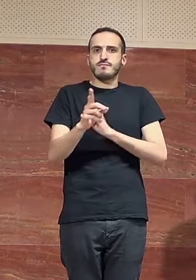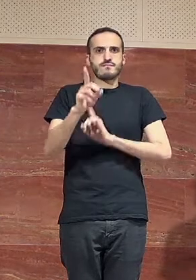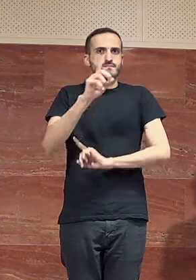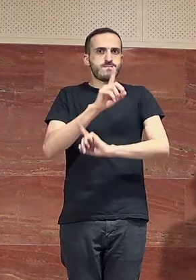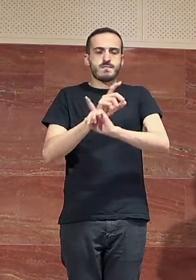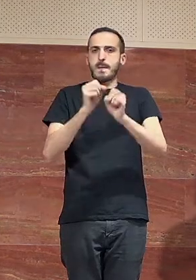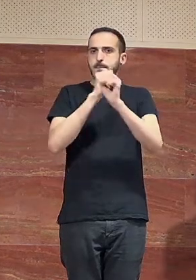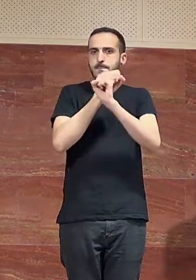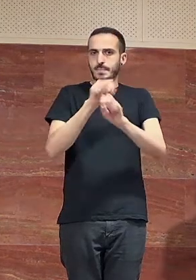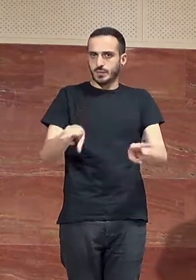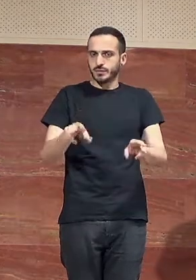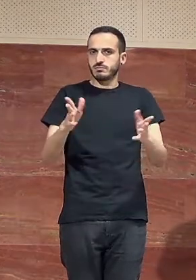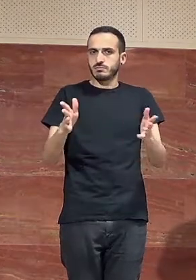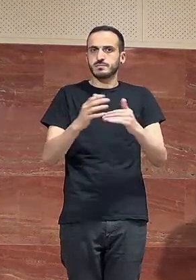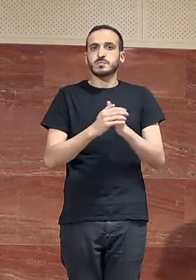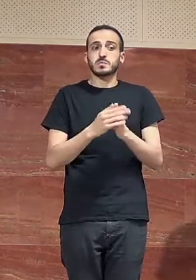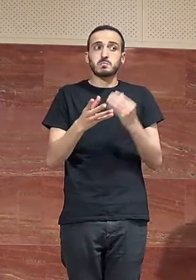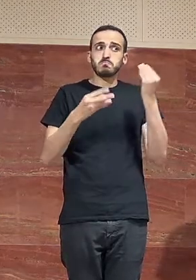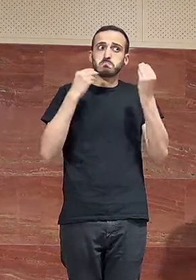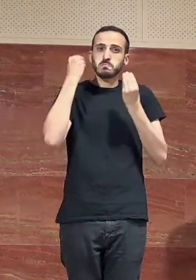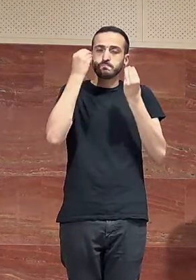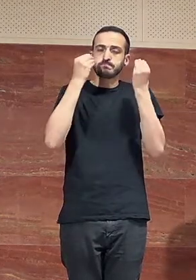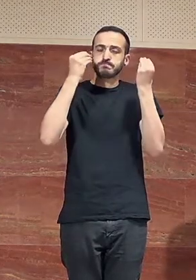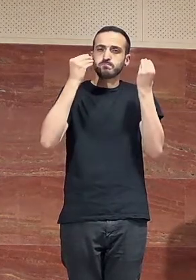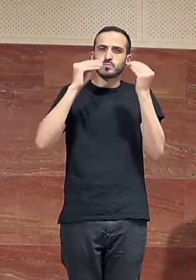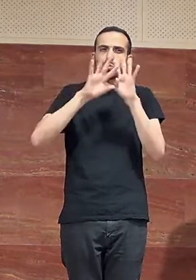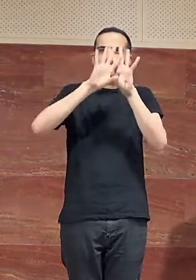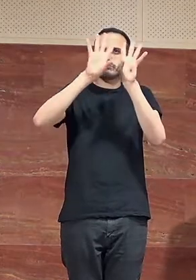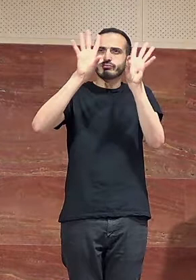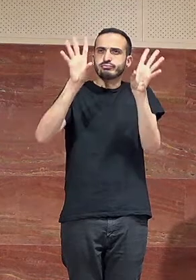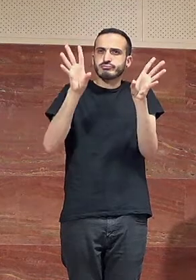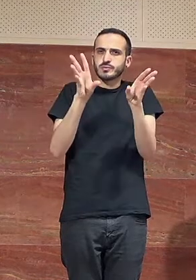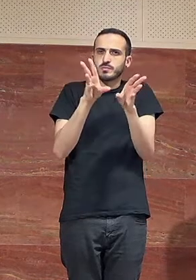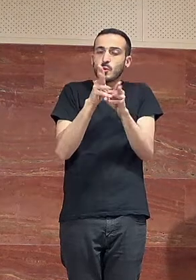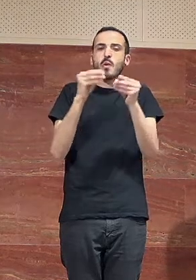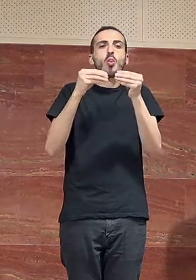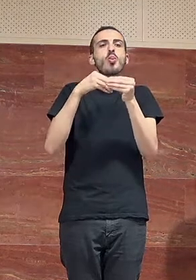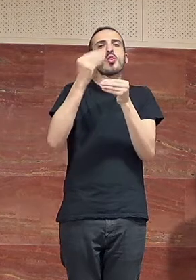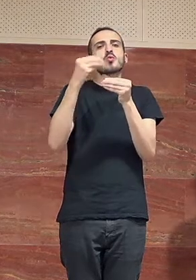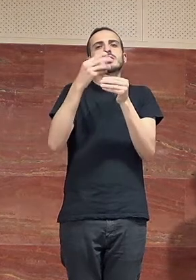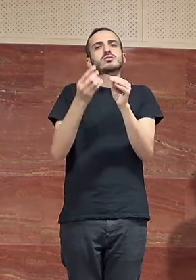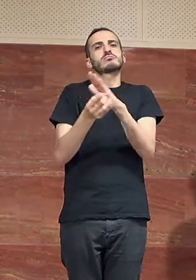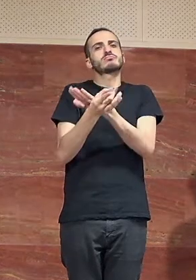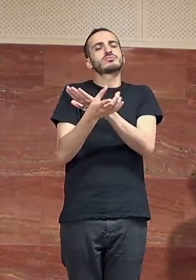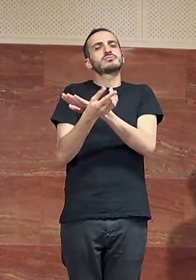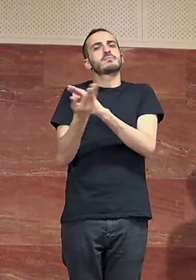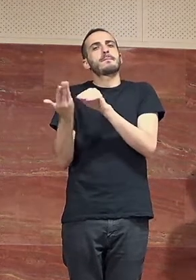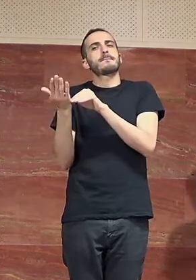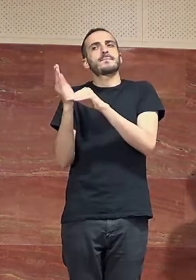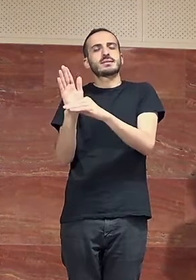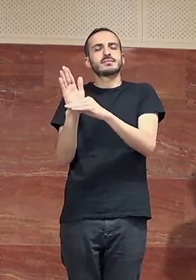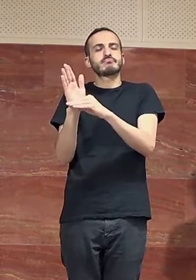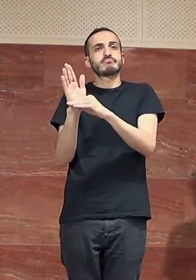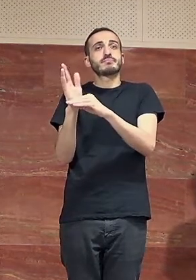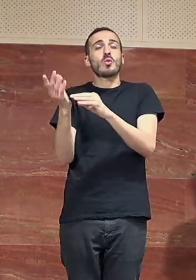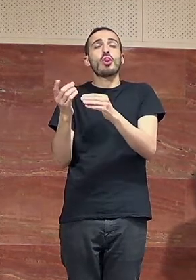esta reflexión hemos preparado una serie de documentos para abordar cómo resolver